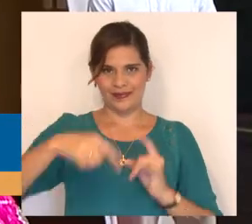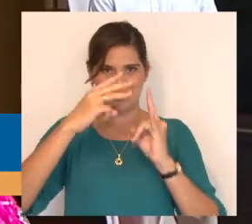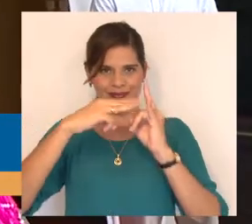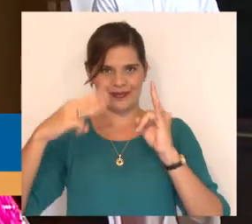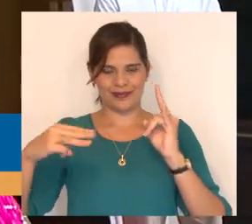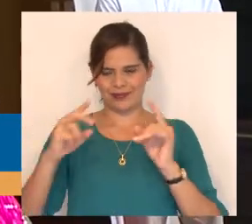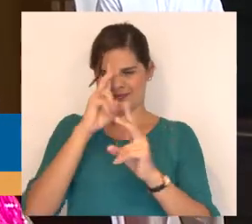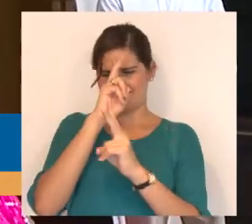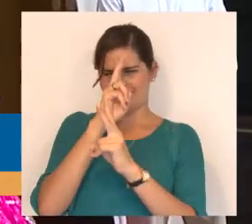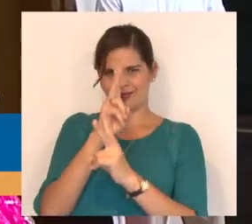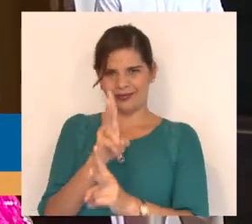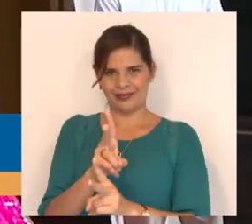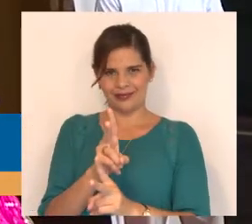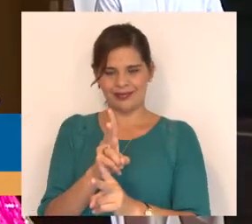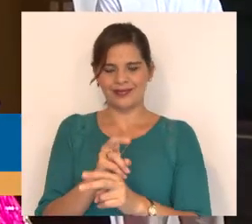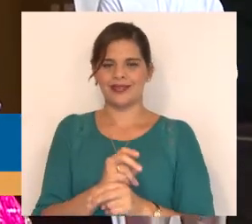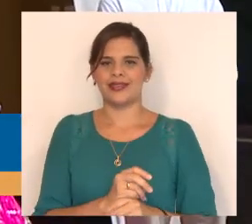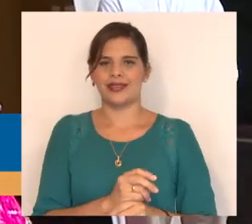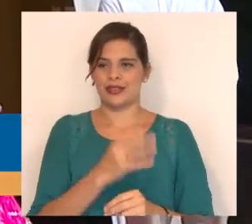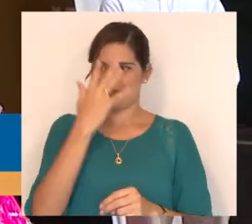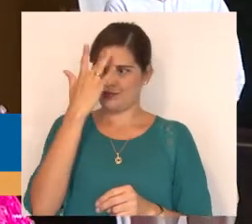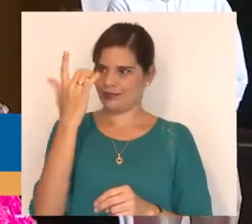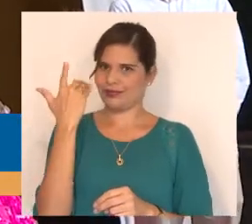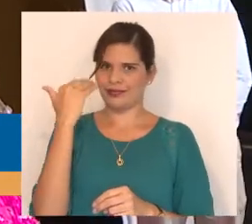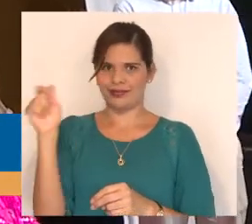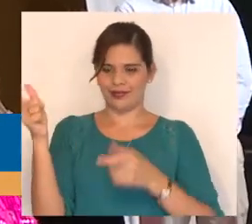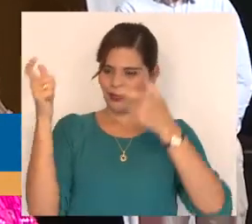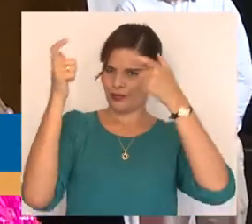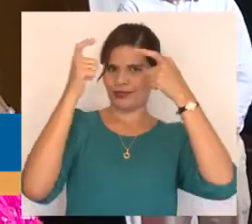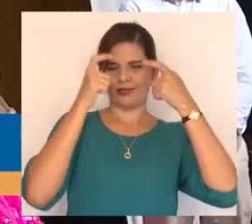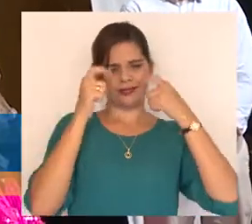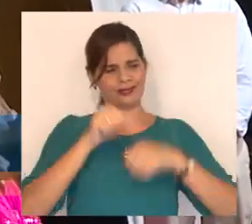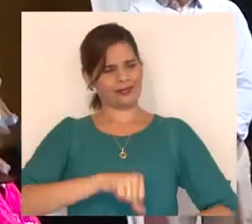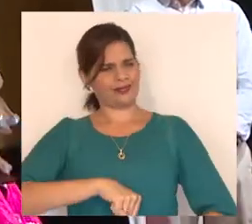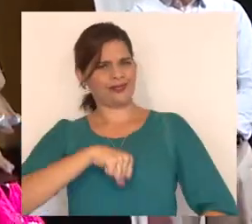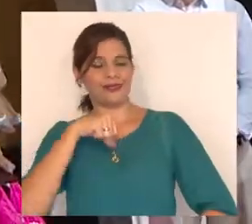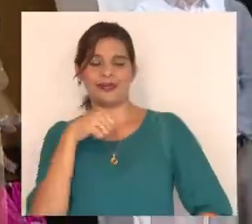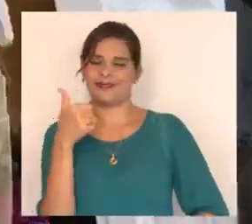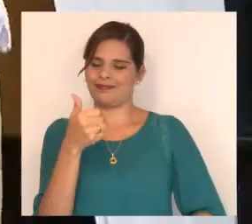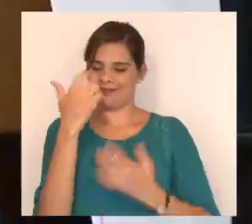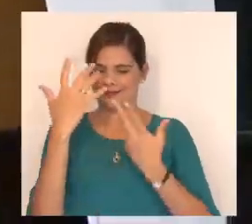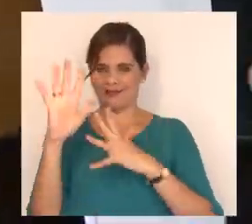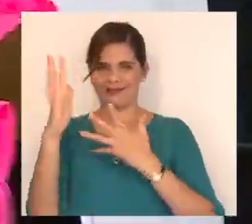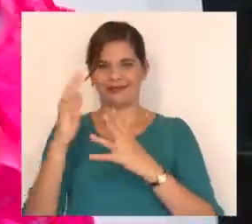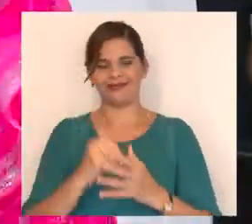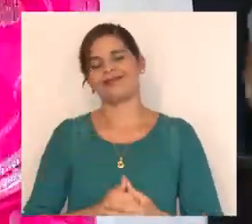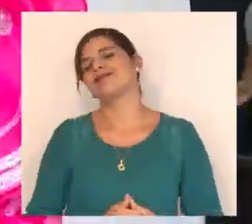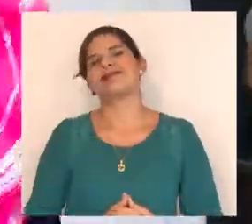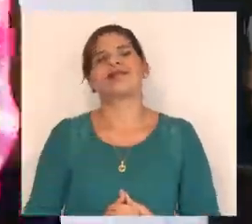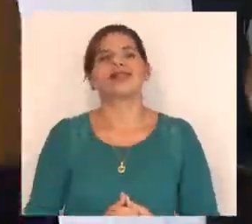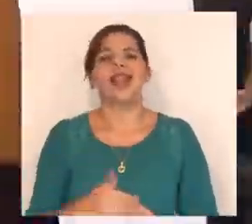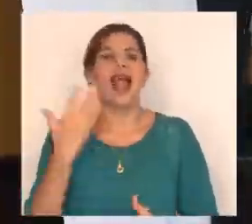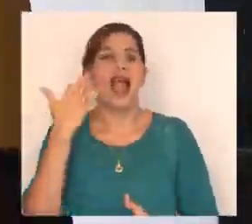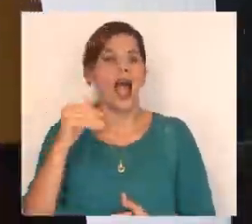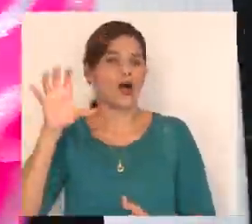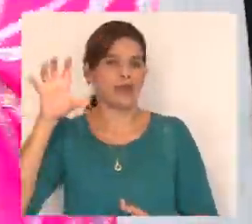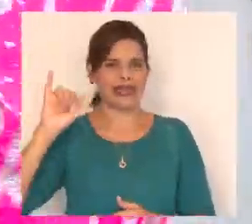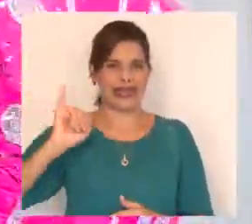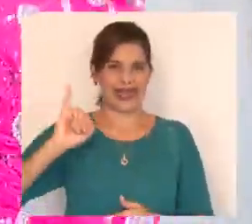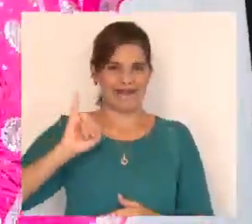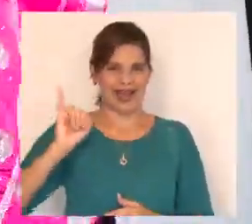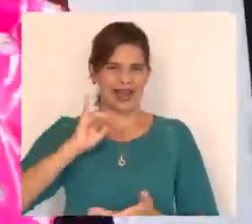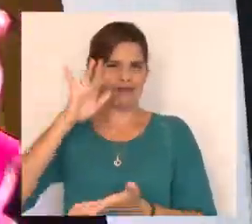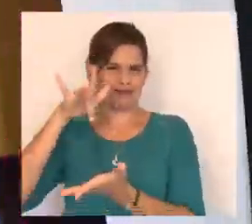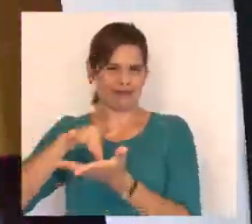que hoy hayas traído esa corona que hace sentir orgulloso a todo el departamento. A su regreso de la ciudad de Ibagué,